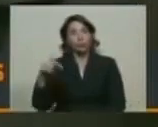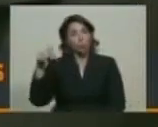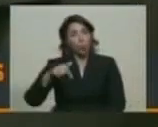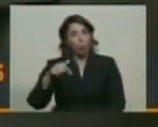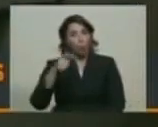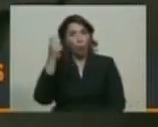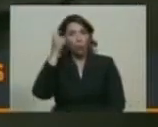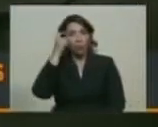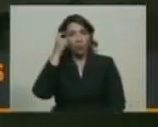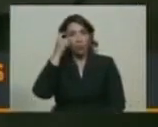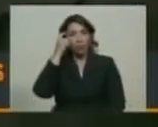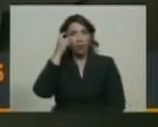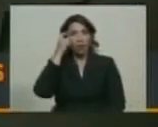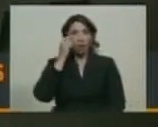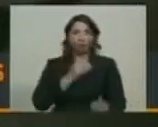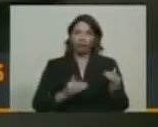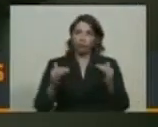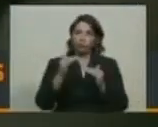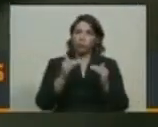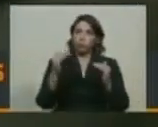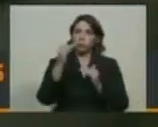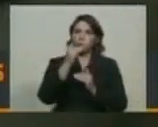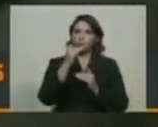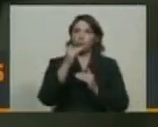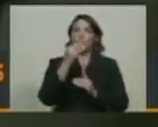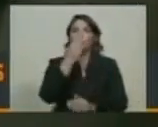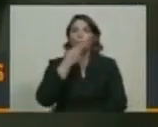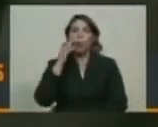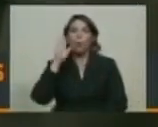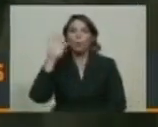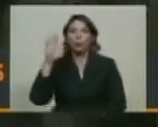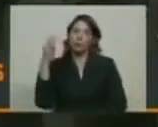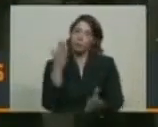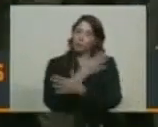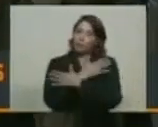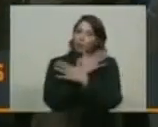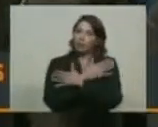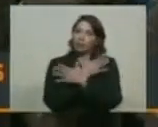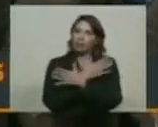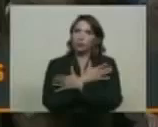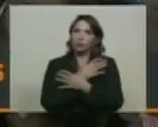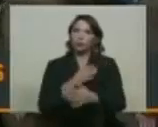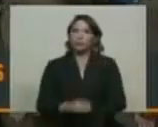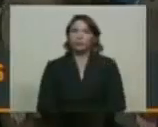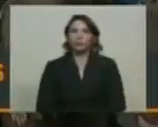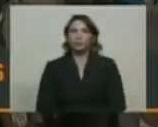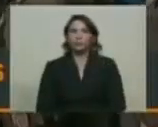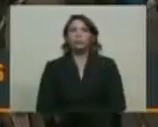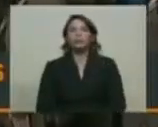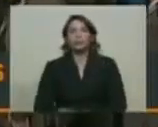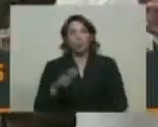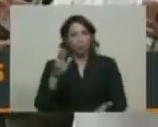ascenso, de reconocimiento y de compromiso. Felicitaciones. Autorizado.